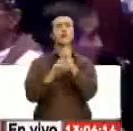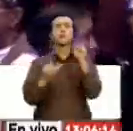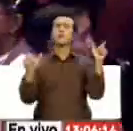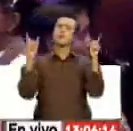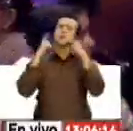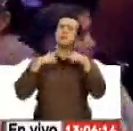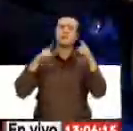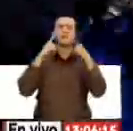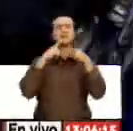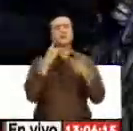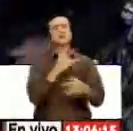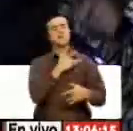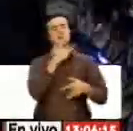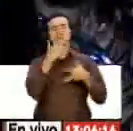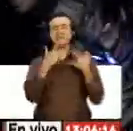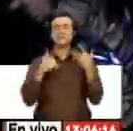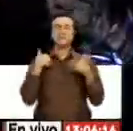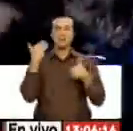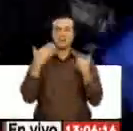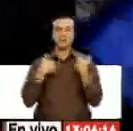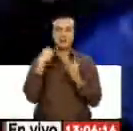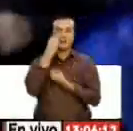expresó sus emociones.